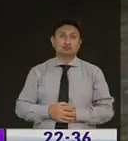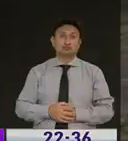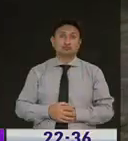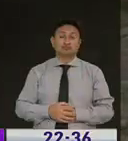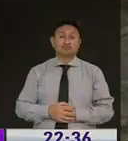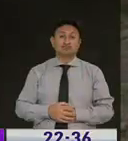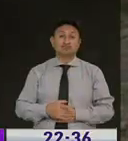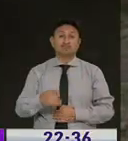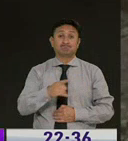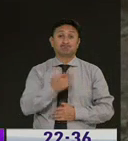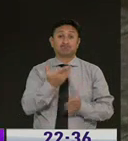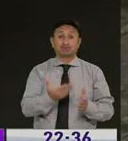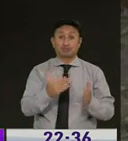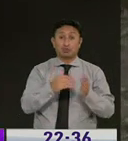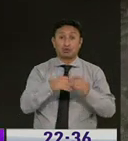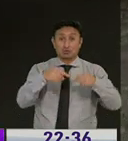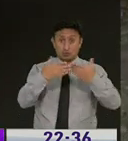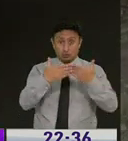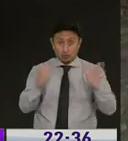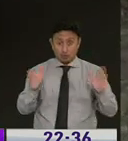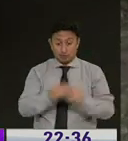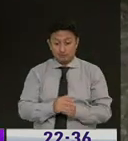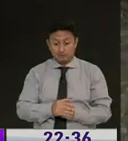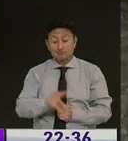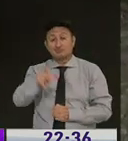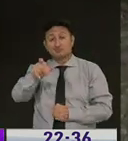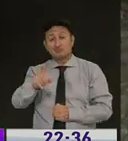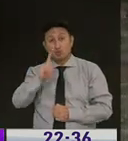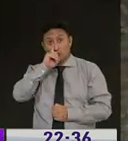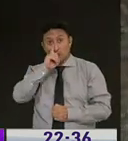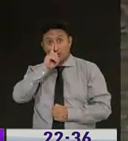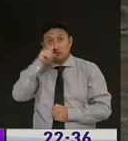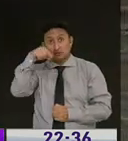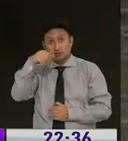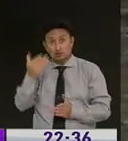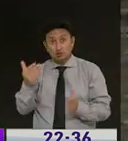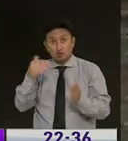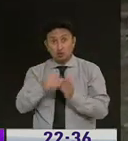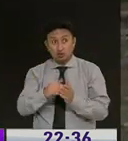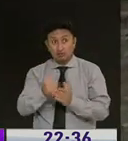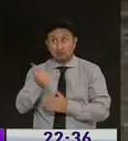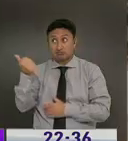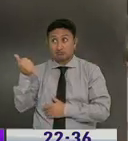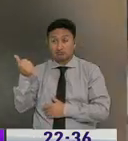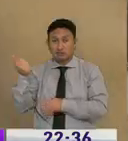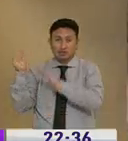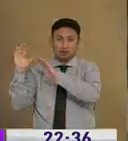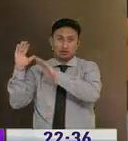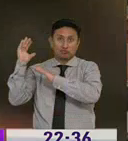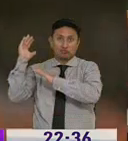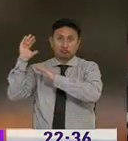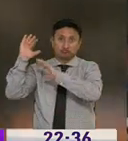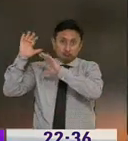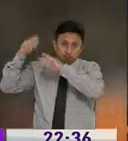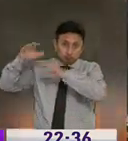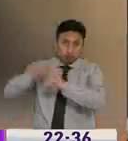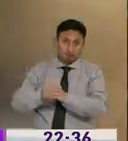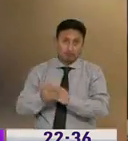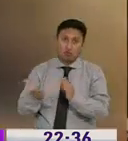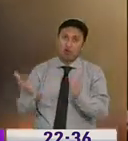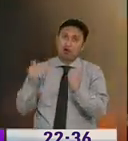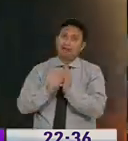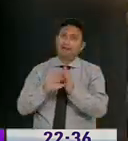Era un nuevo intento por aperturar el tramo. Los trabajadores volvieron a ser sorprendidos por el material, que nuevamente tuvieron que salir